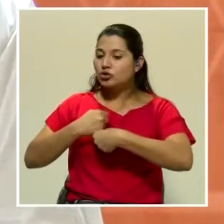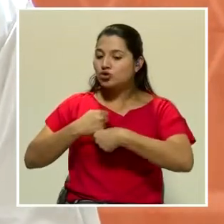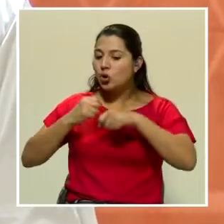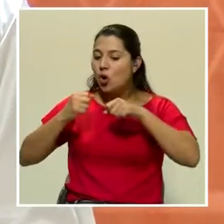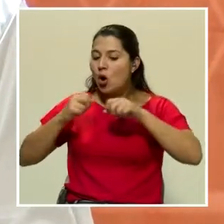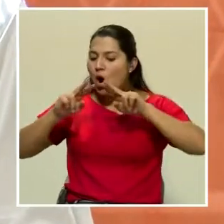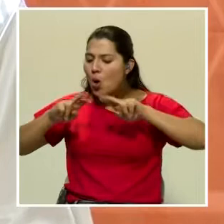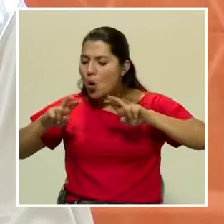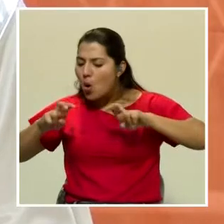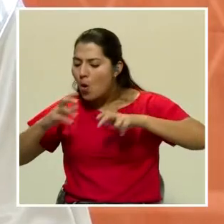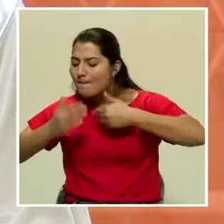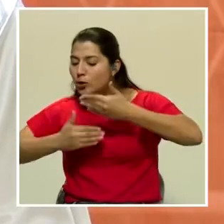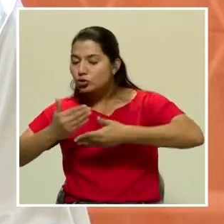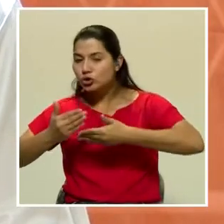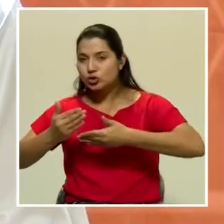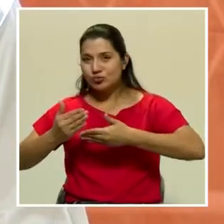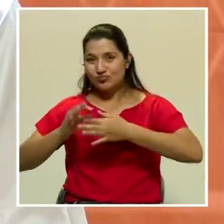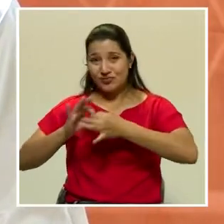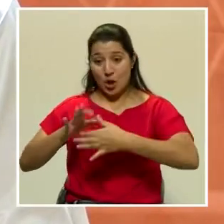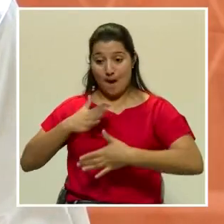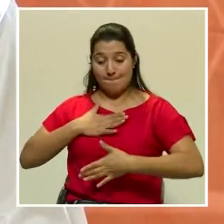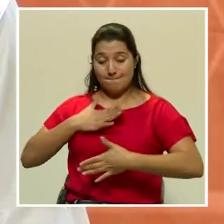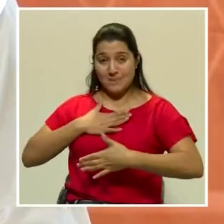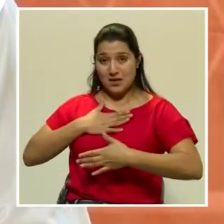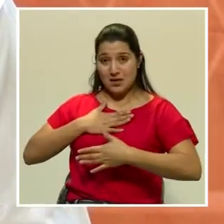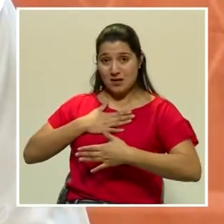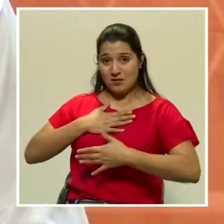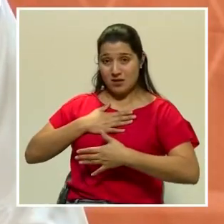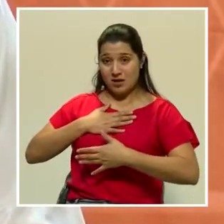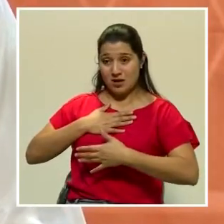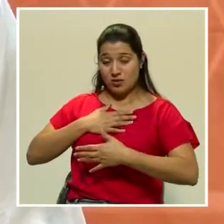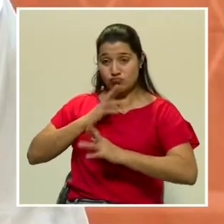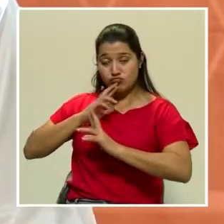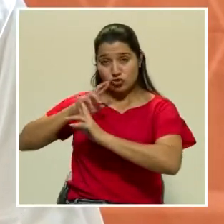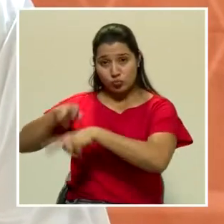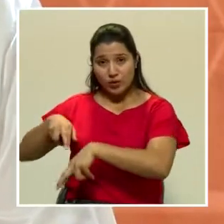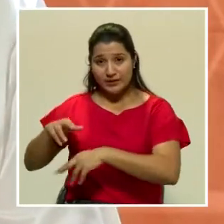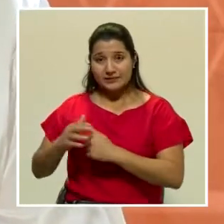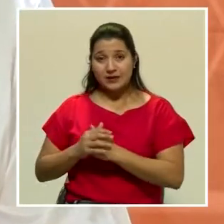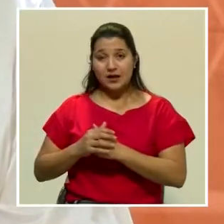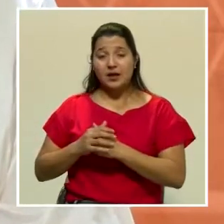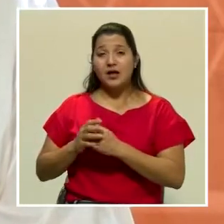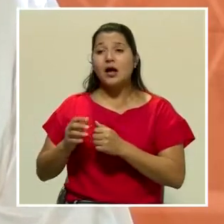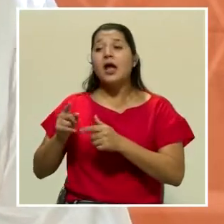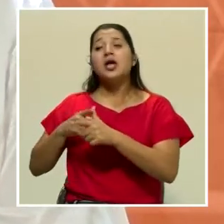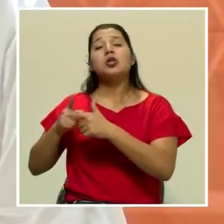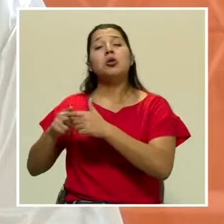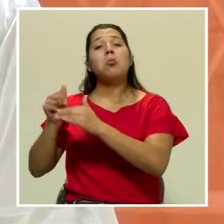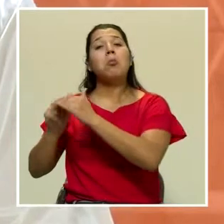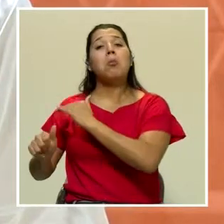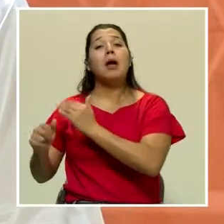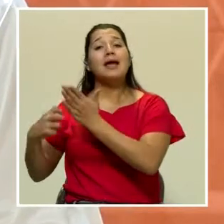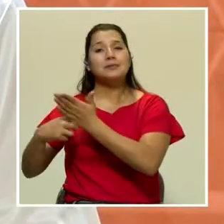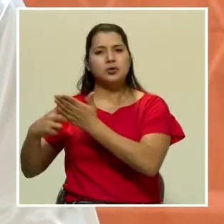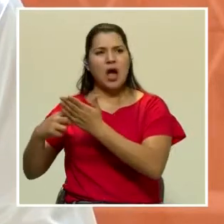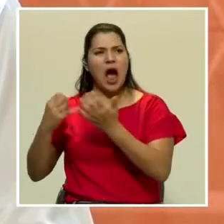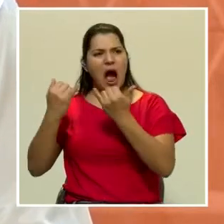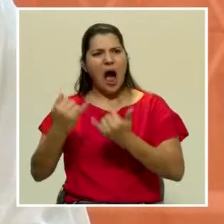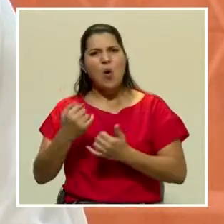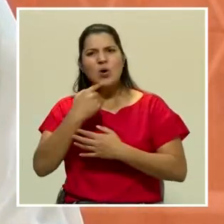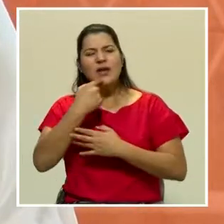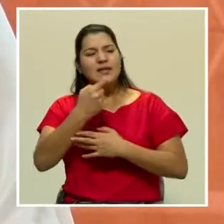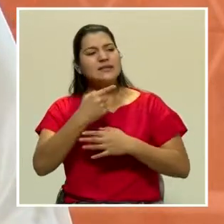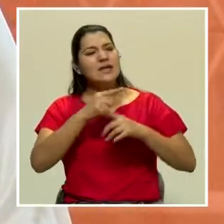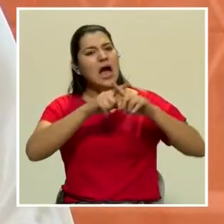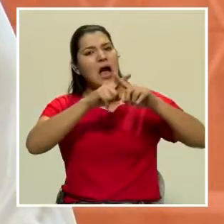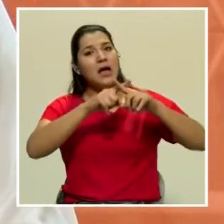dejó el expediente ahí para decir que anula un matrimonio que es el de Lala y Jazz, ¿verdad?